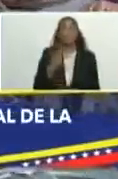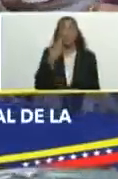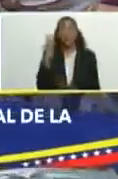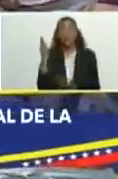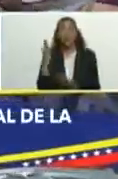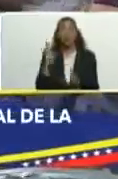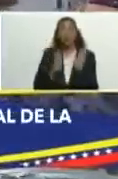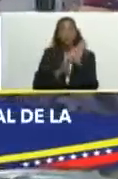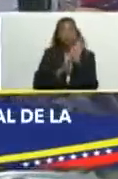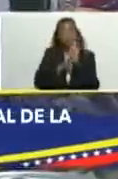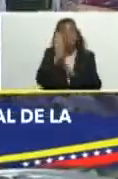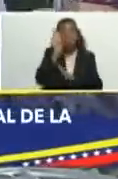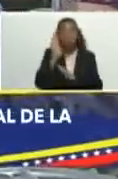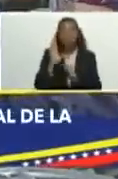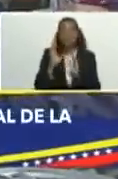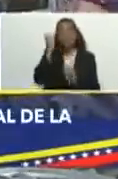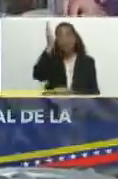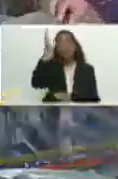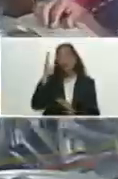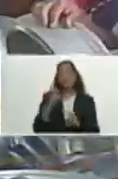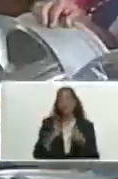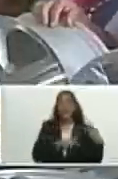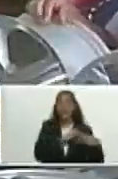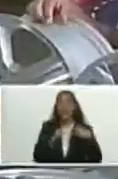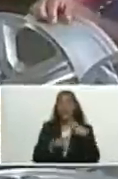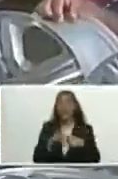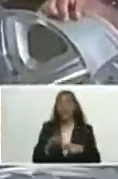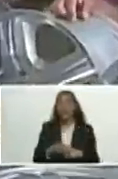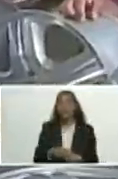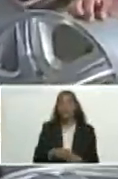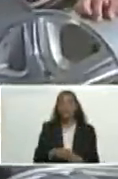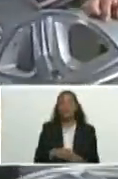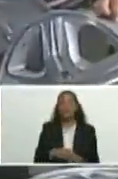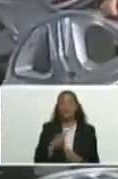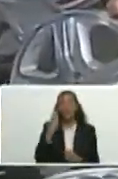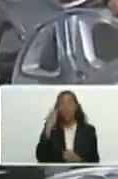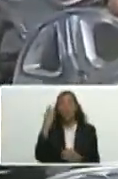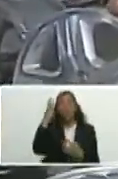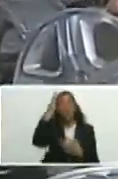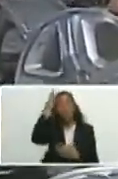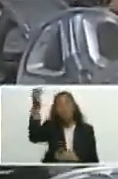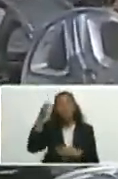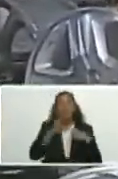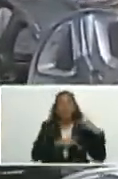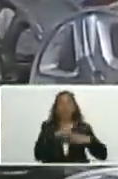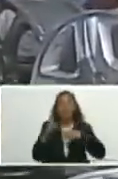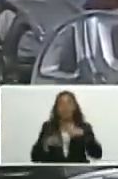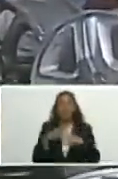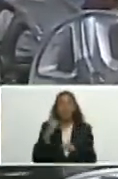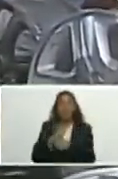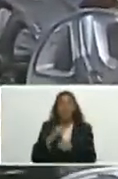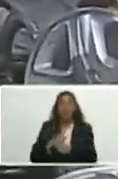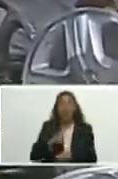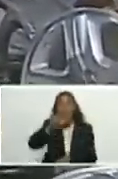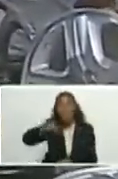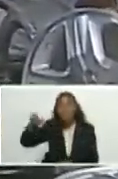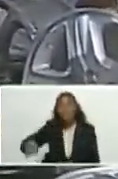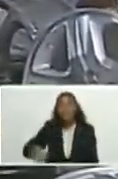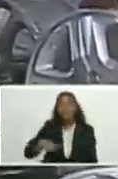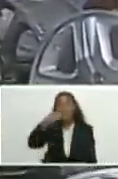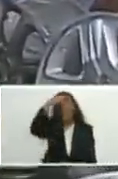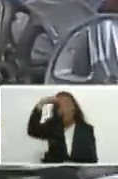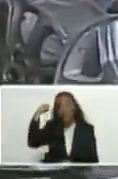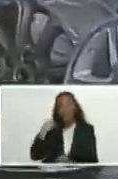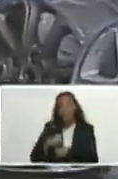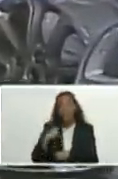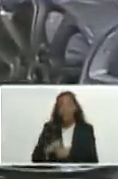es para adelante, mira, lo que vamos es para adelante, con los consejos productivos de trabajadores, con la clase obrera. Me la